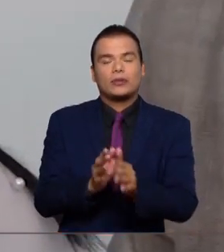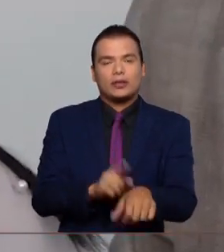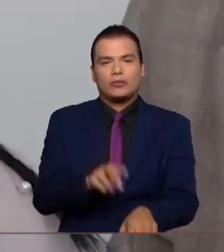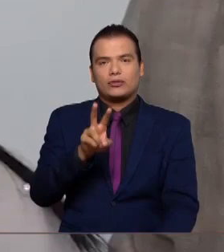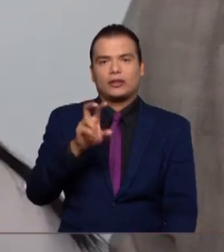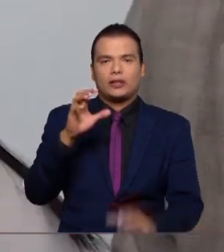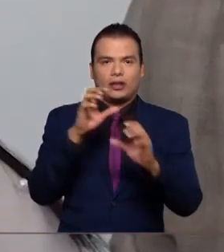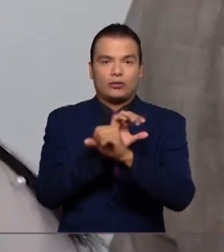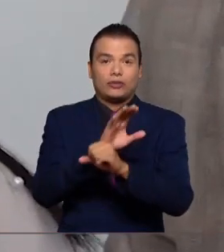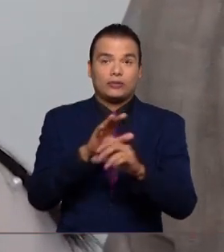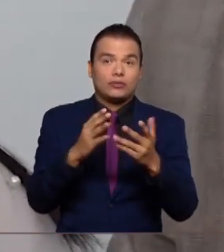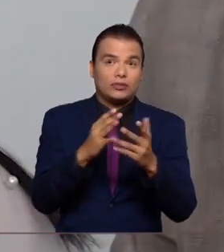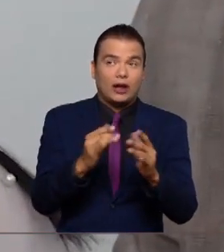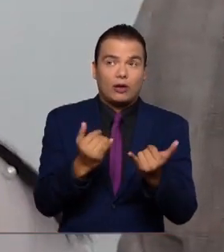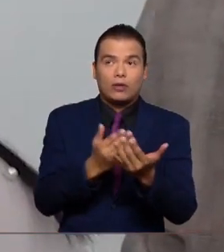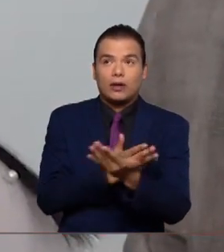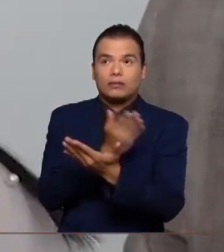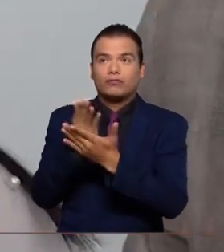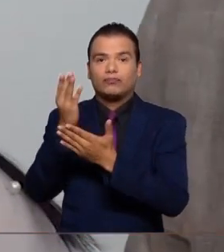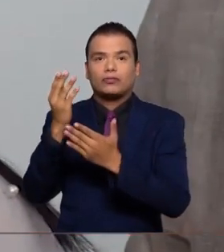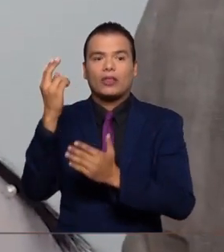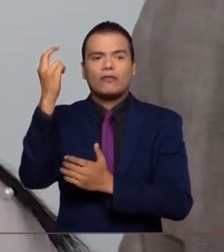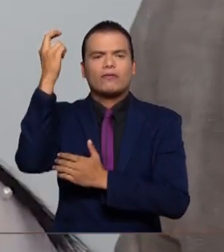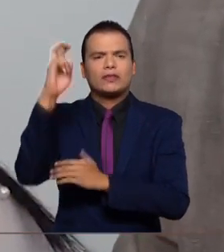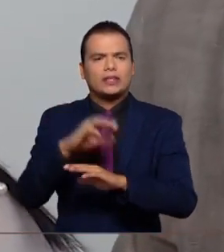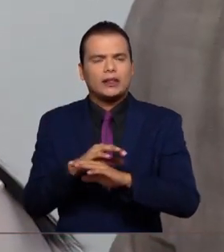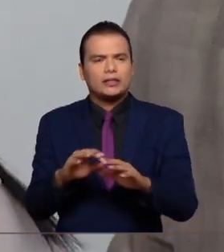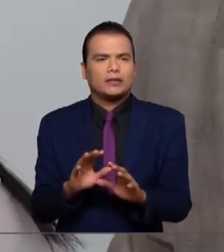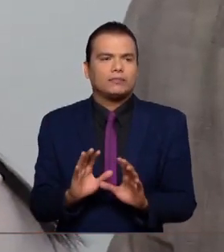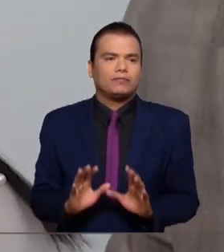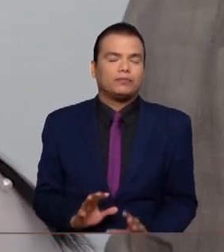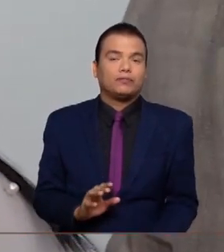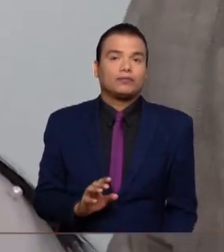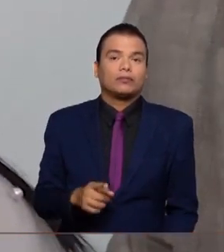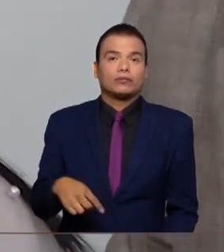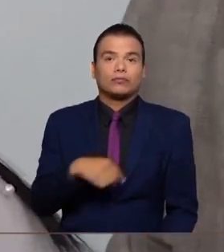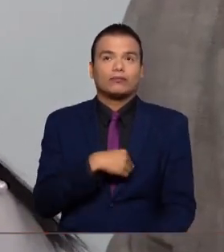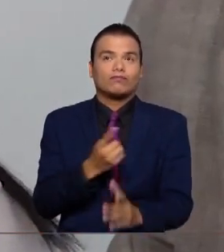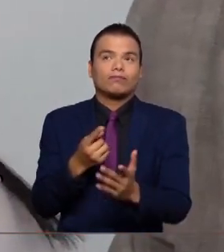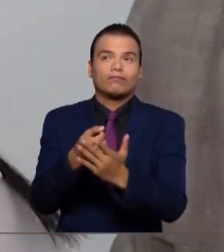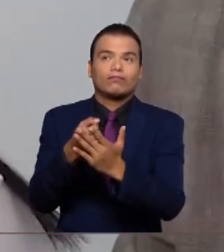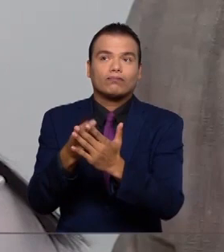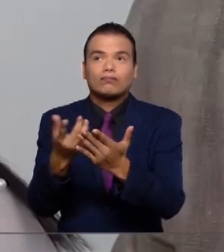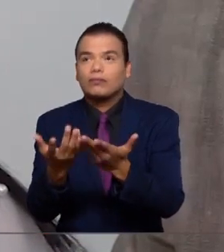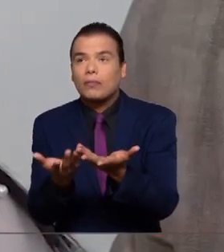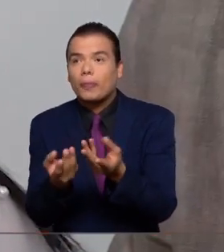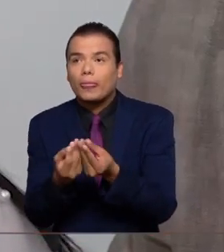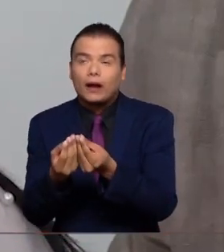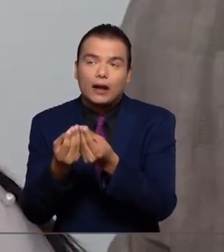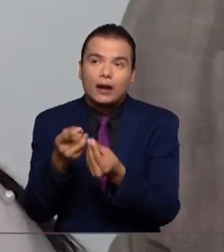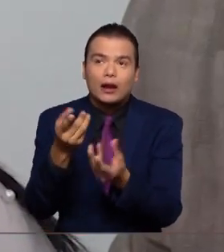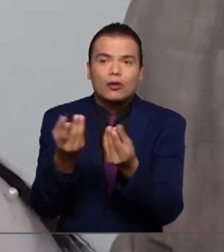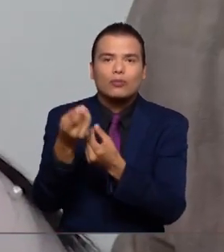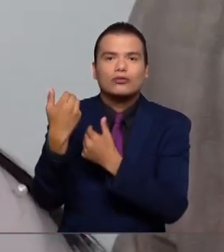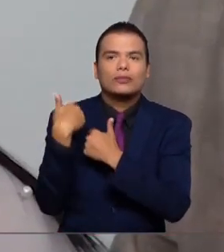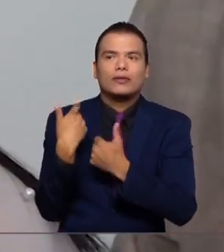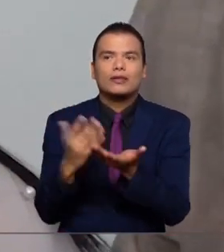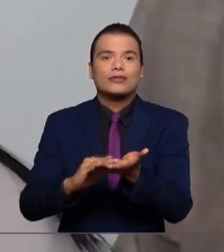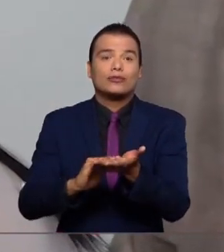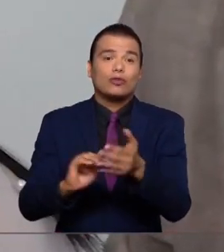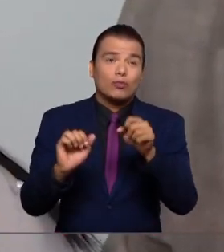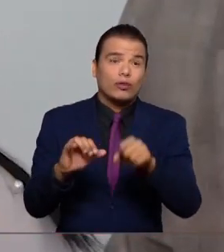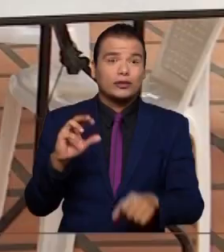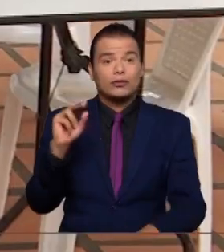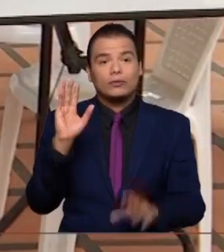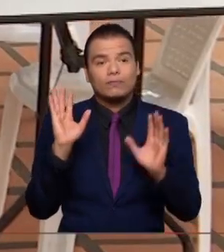realizar algún apoyo y alguna colaboración respecto del proceso, pero jurídicamente estamos estudiando todos los escenarios